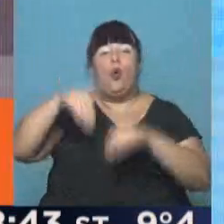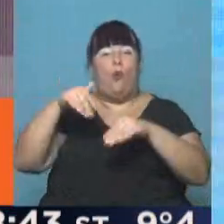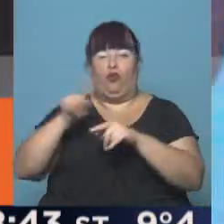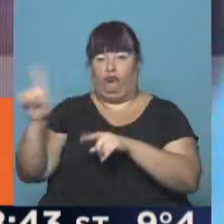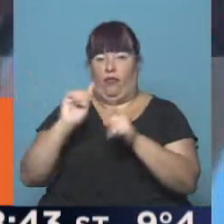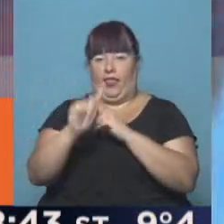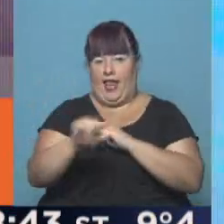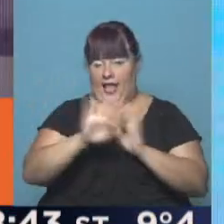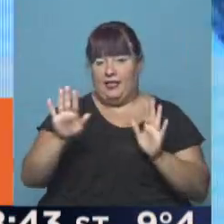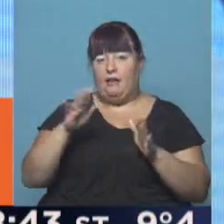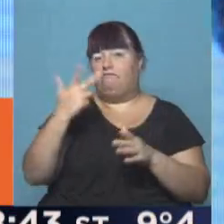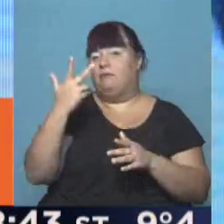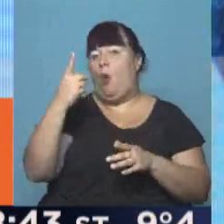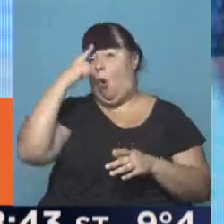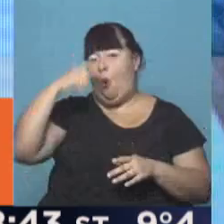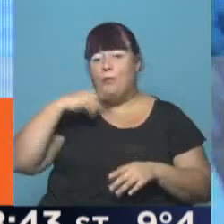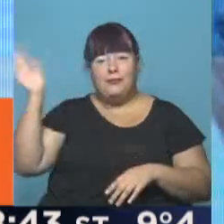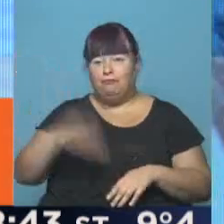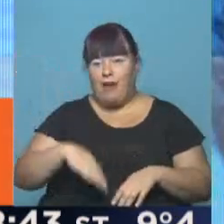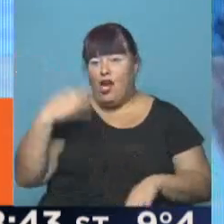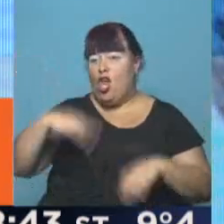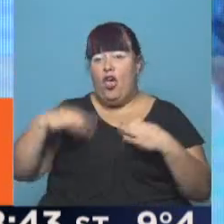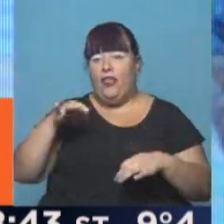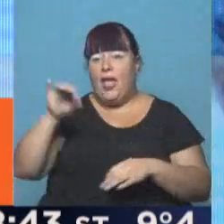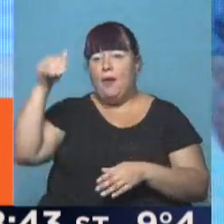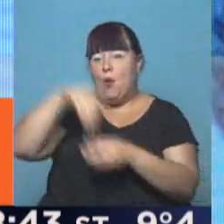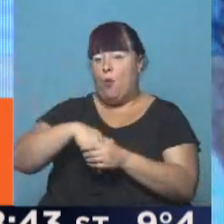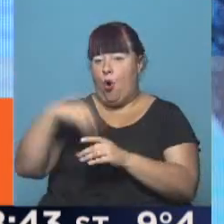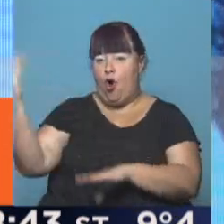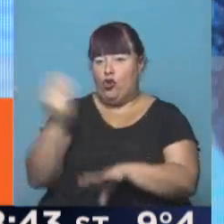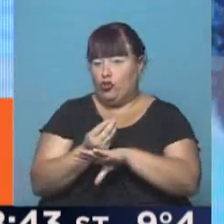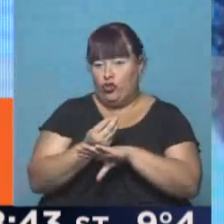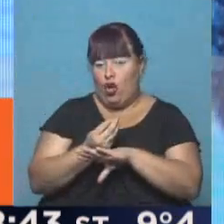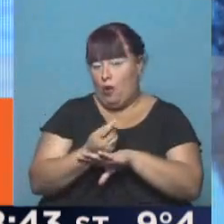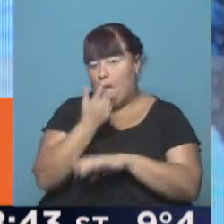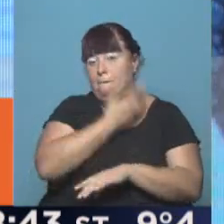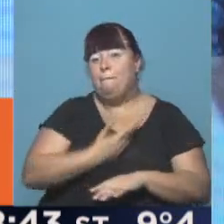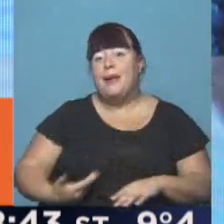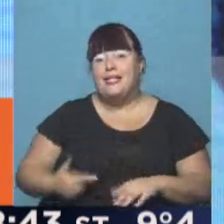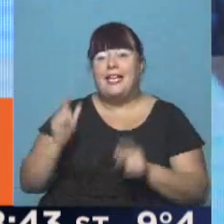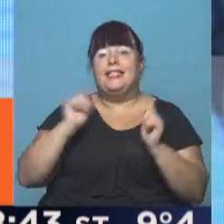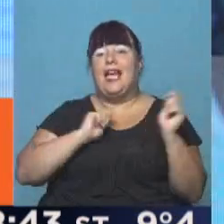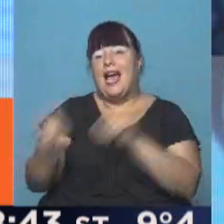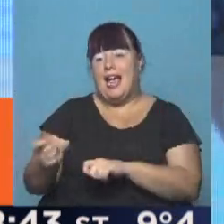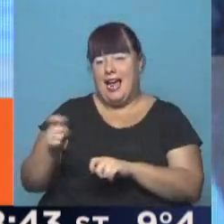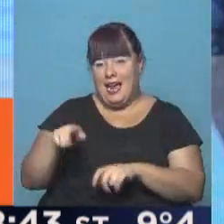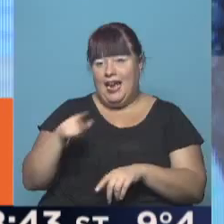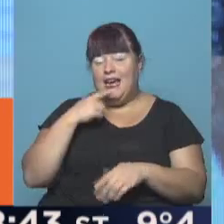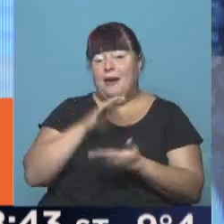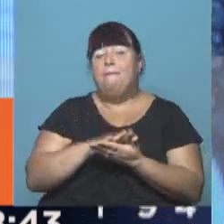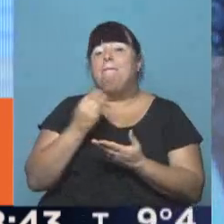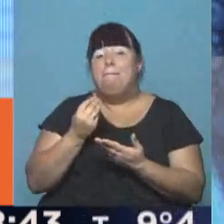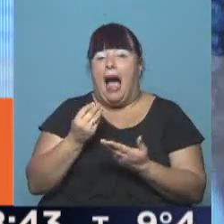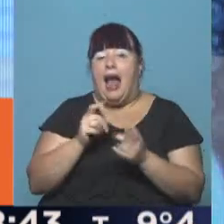indirecta. En menos de 30 días deberían elegir un presidente de reemplazo para